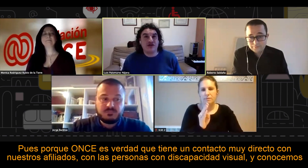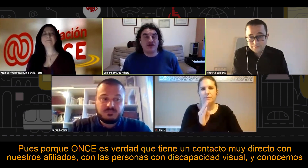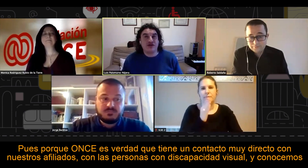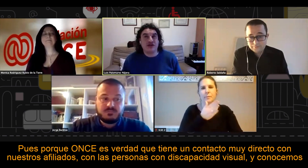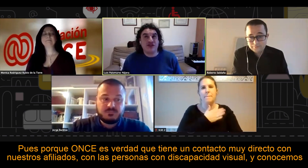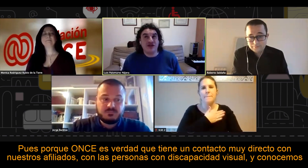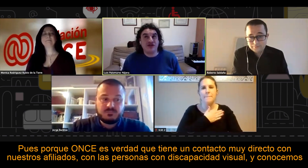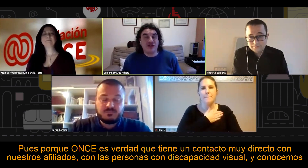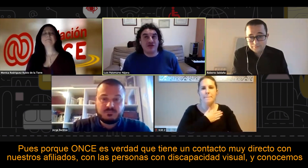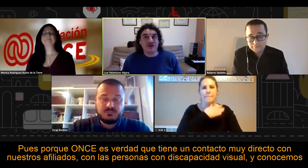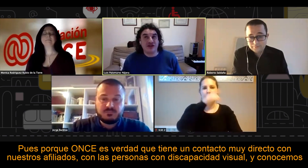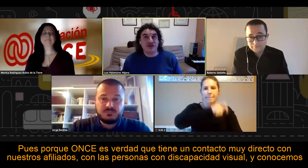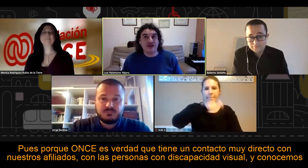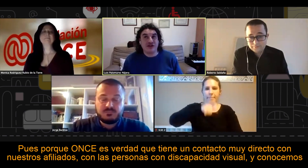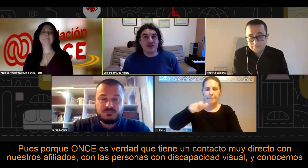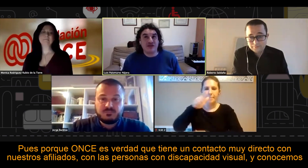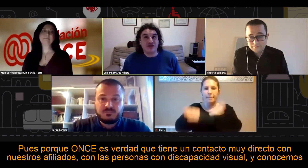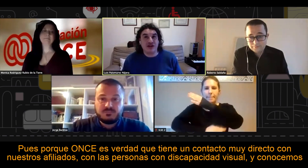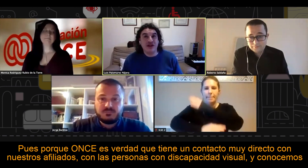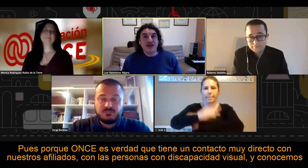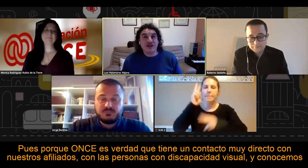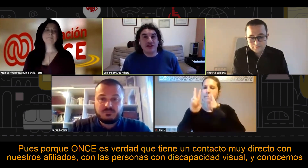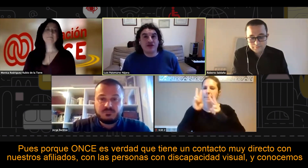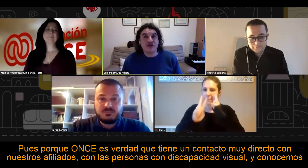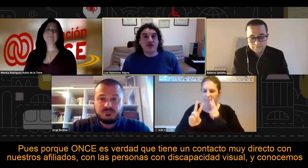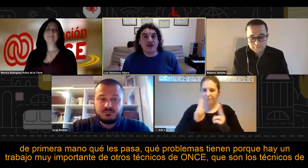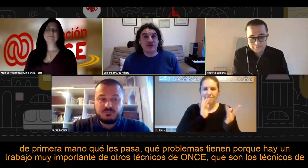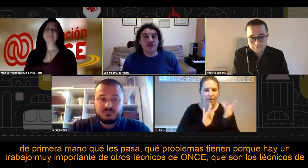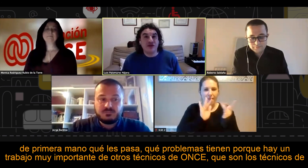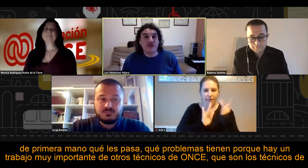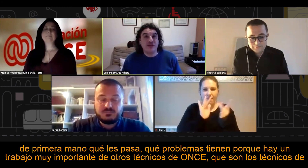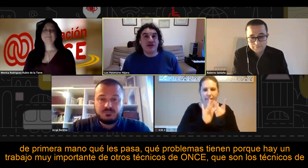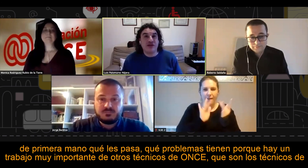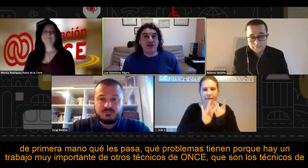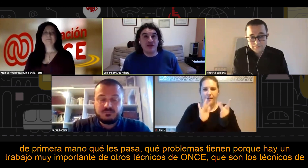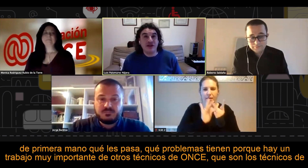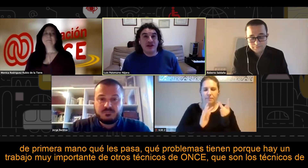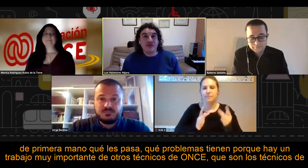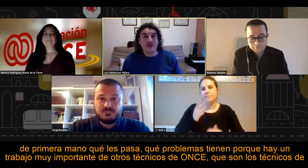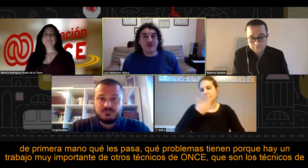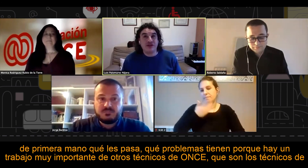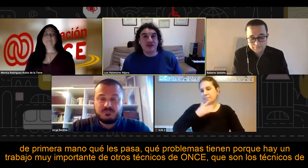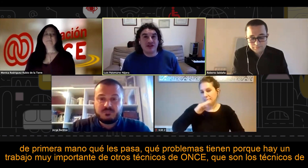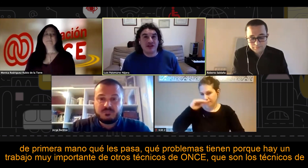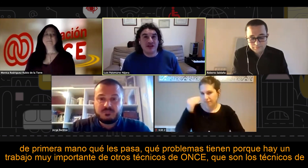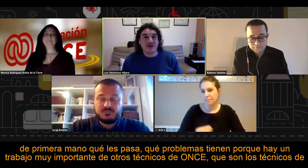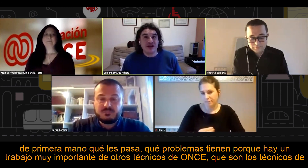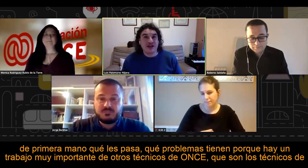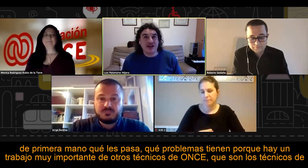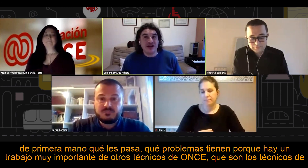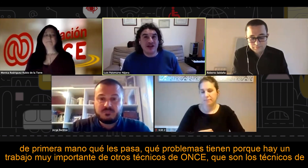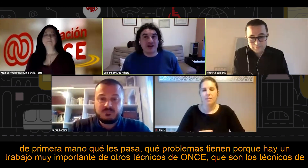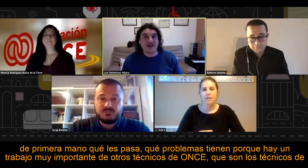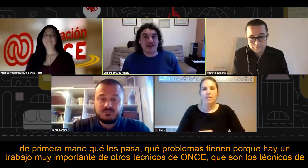nuestros afiliados, con las personas con discapacidad visual. Y entonces conocemos muy de primera mano pues qué